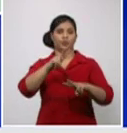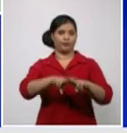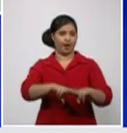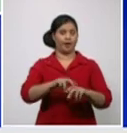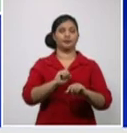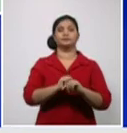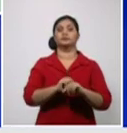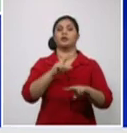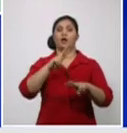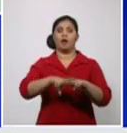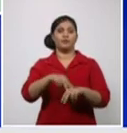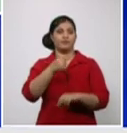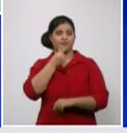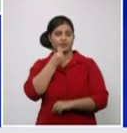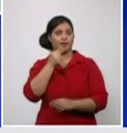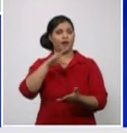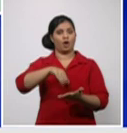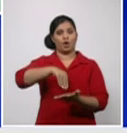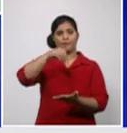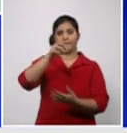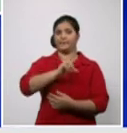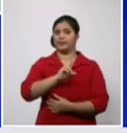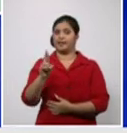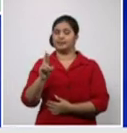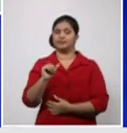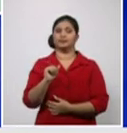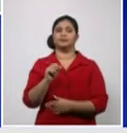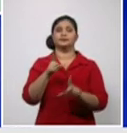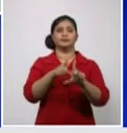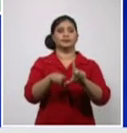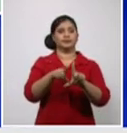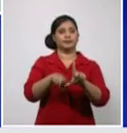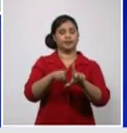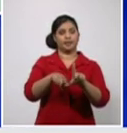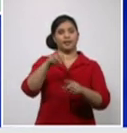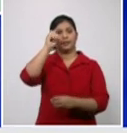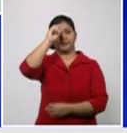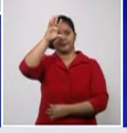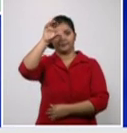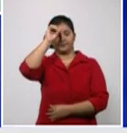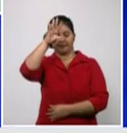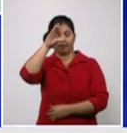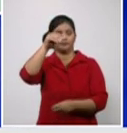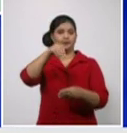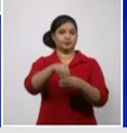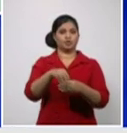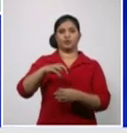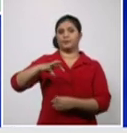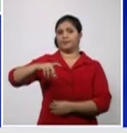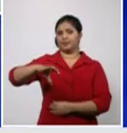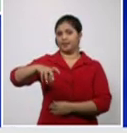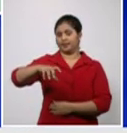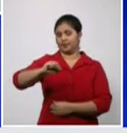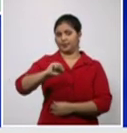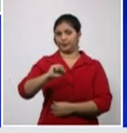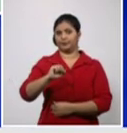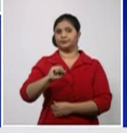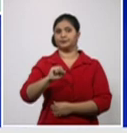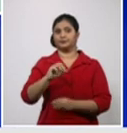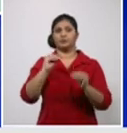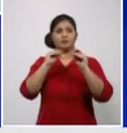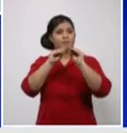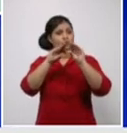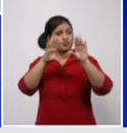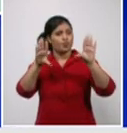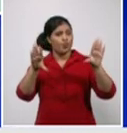Vieja, Plaza, Regla, las minas de Matahambre en Pinar del Río, el municipio de Madruga, Santiago